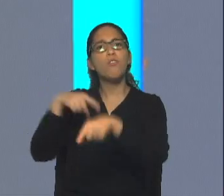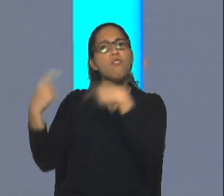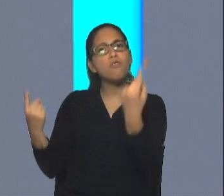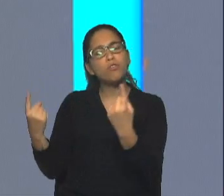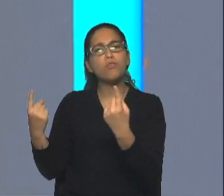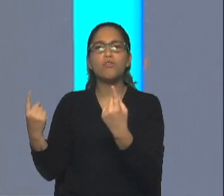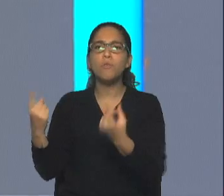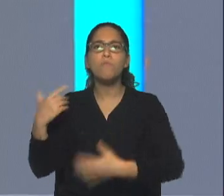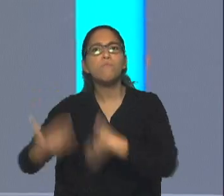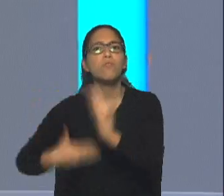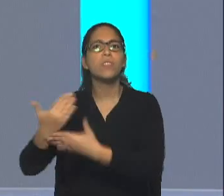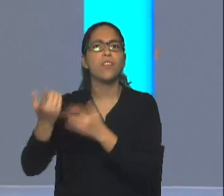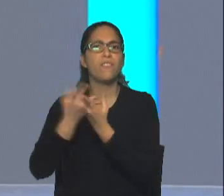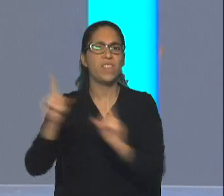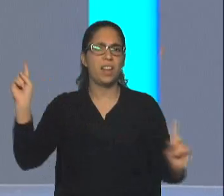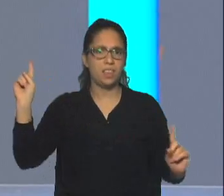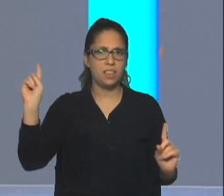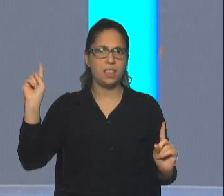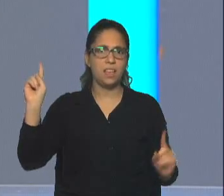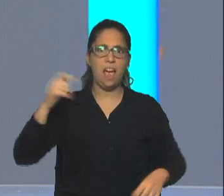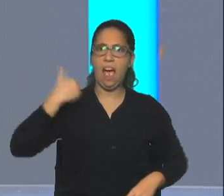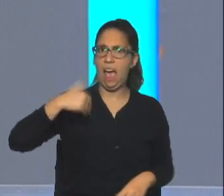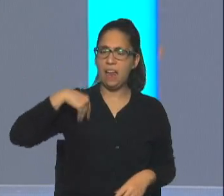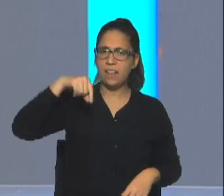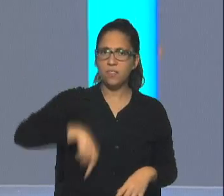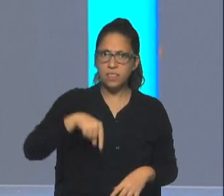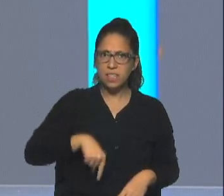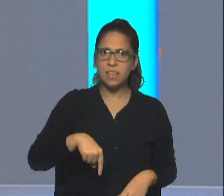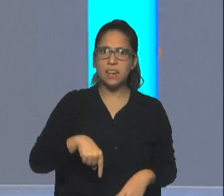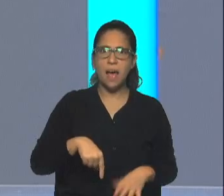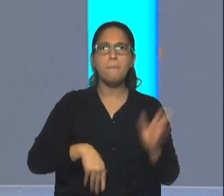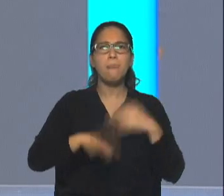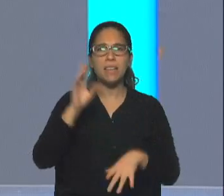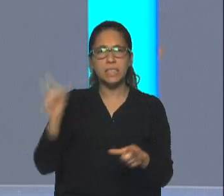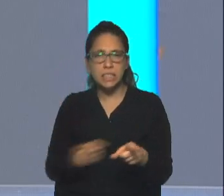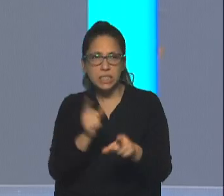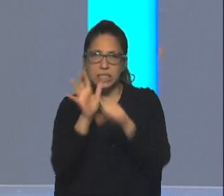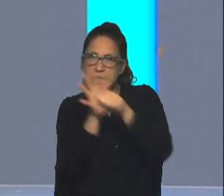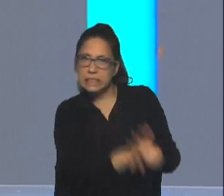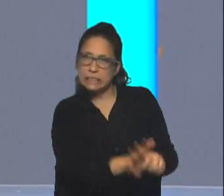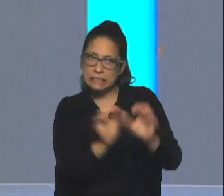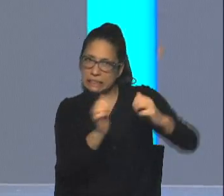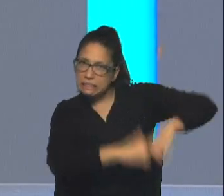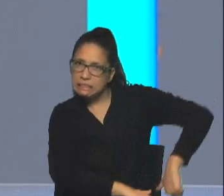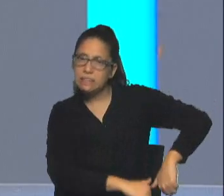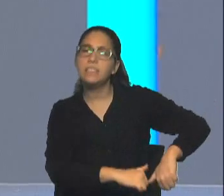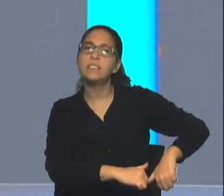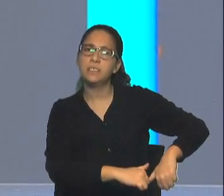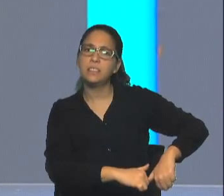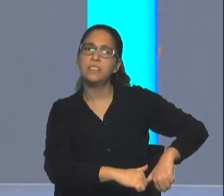proceso distinto en Argentina hubo más más persecución ocultamiento Y entonces